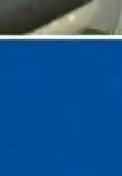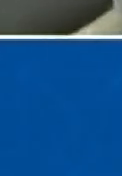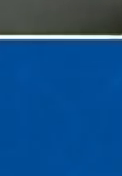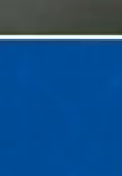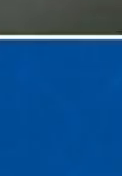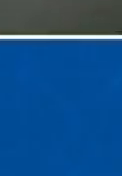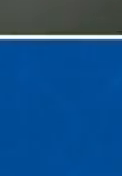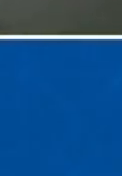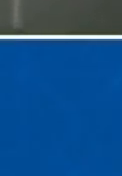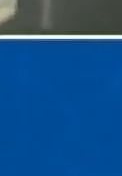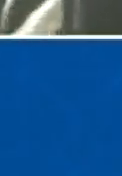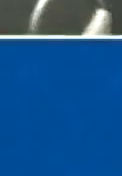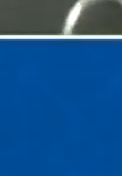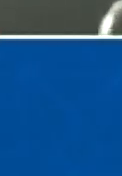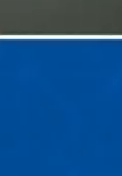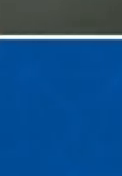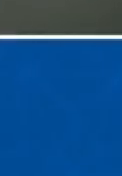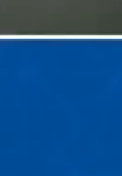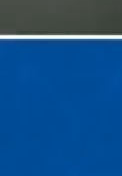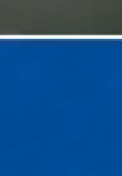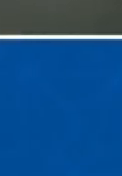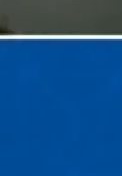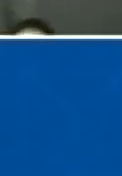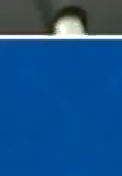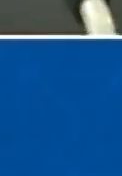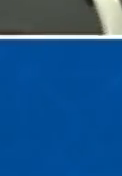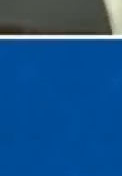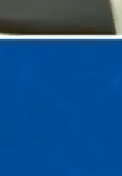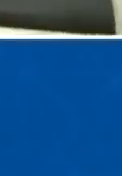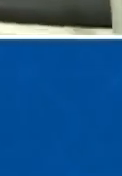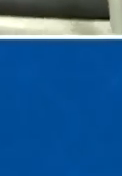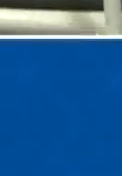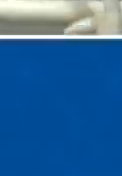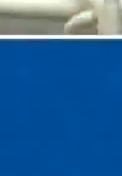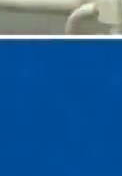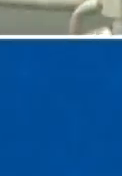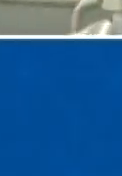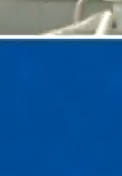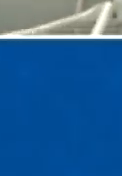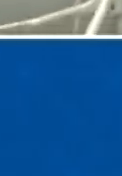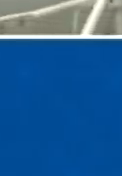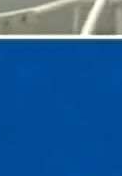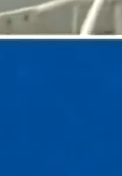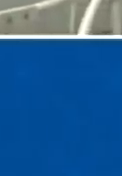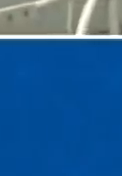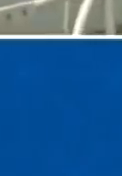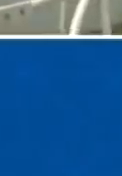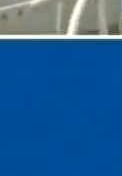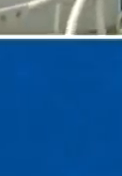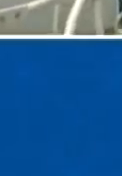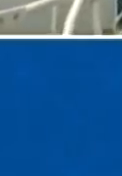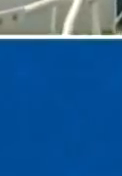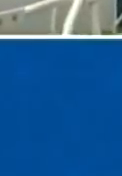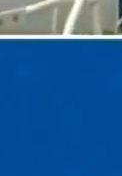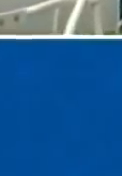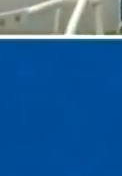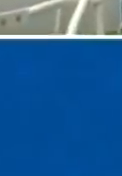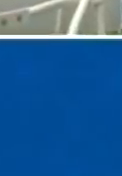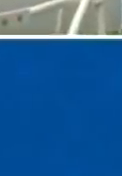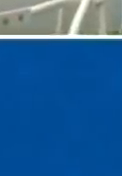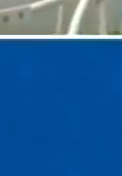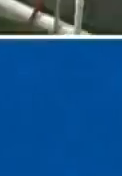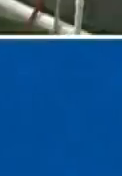un saludo a toda Venezuela. Aquí nos han recibido de manera enérgica. Vamos al encuentro de